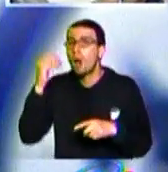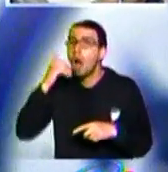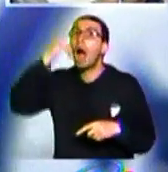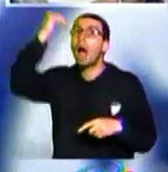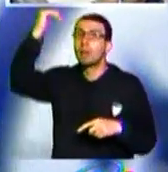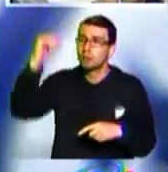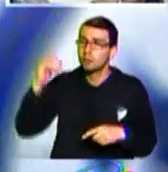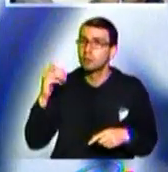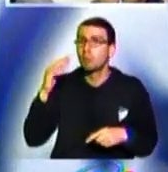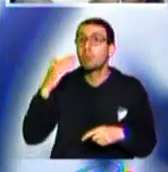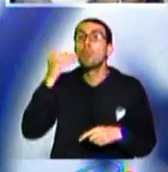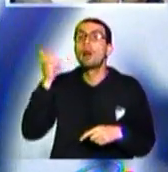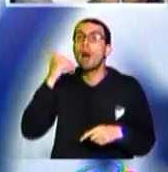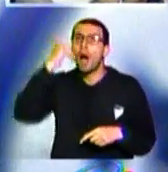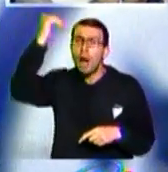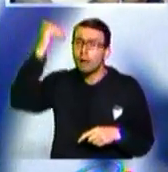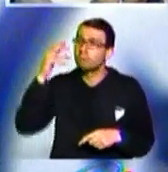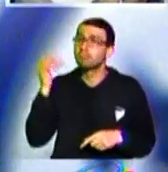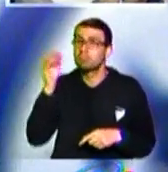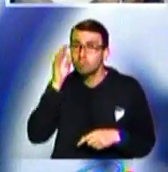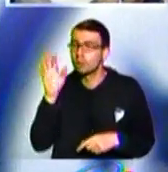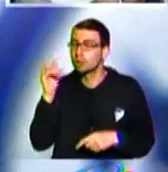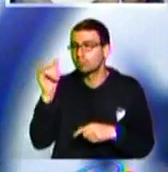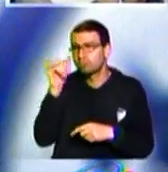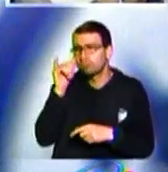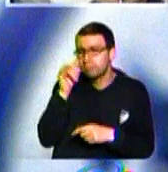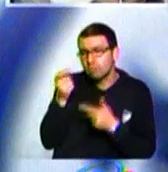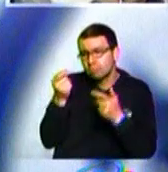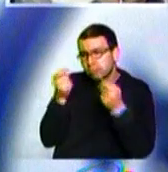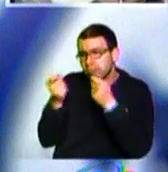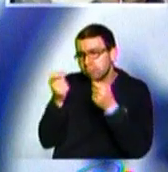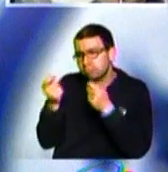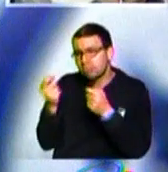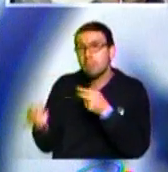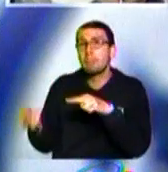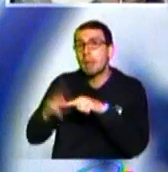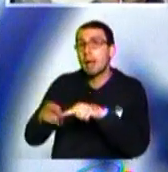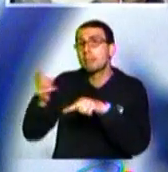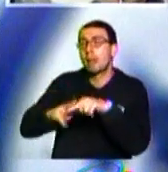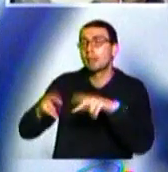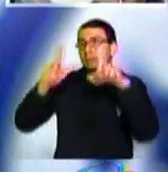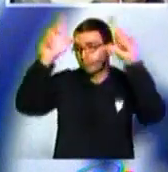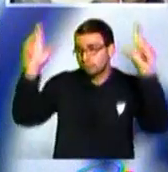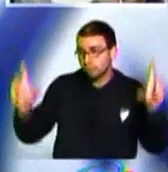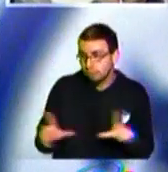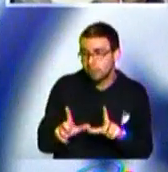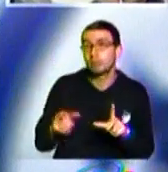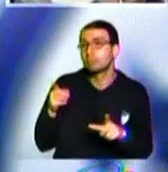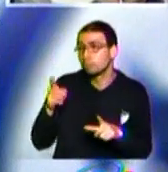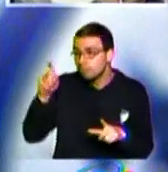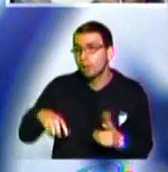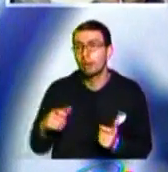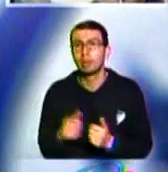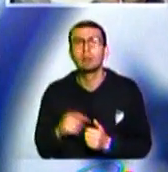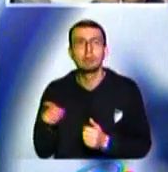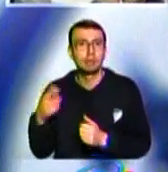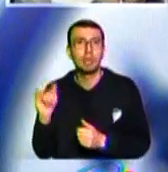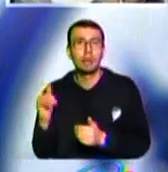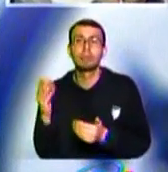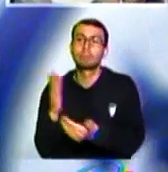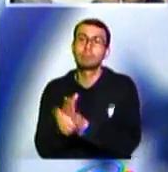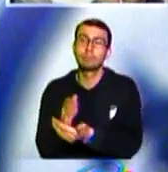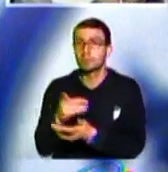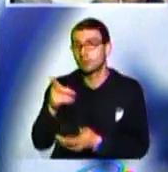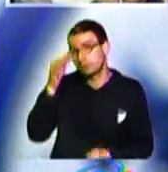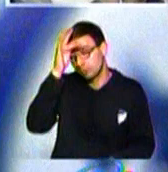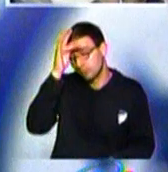alarmas y tenemos que hacer unas evaluaciones adicionales, como lo hicimos con esta señora. Ya la señora pues anda en su EPS, ya tiene prácticamente